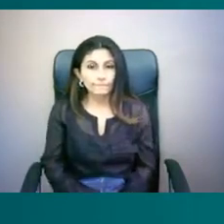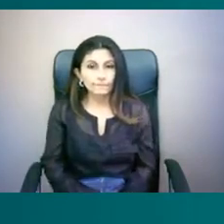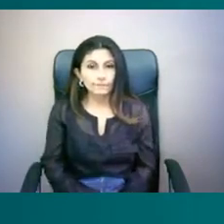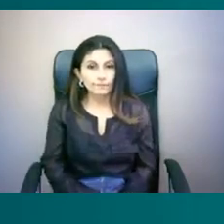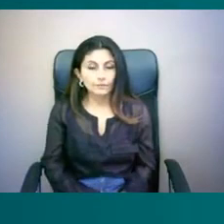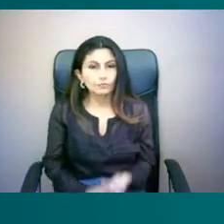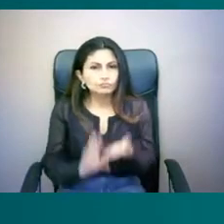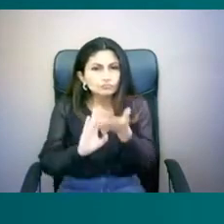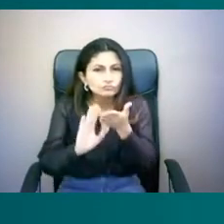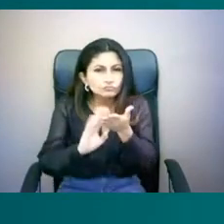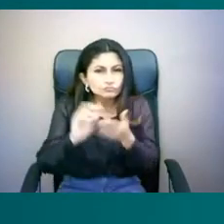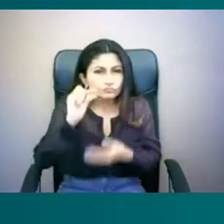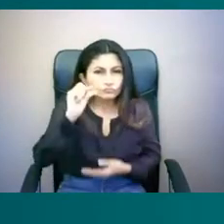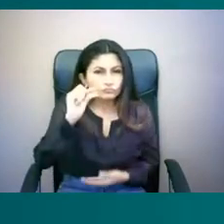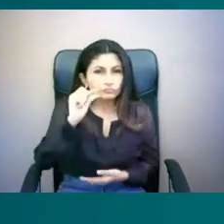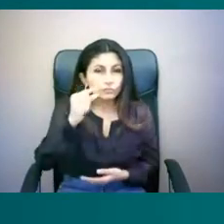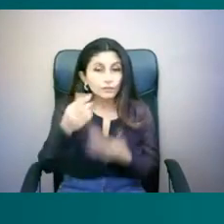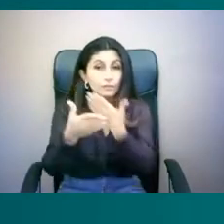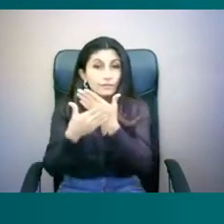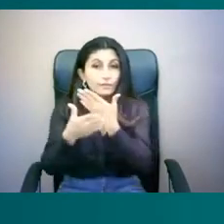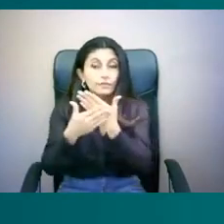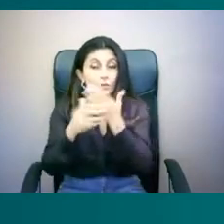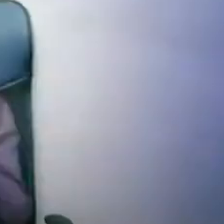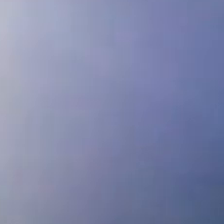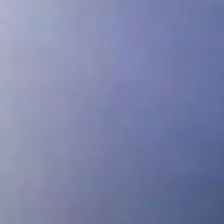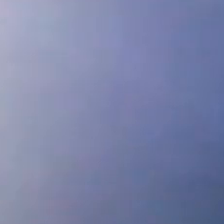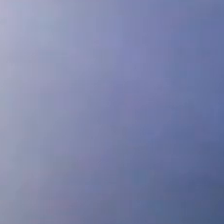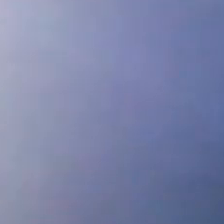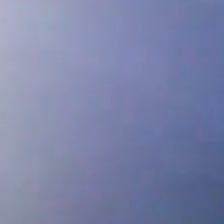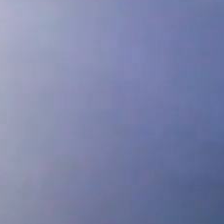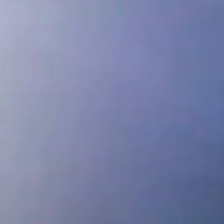Déjenme un segundito que me están sugiriendo por acá salir y volver a entrar.